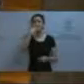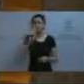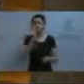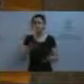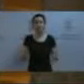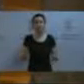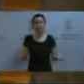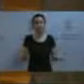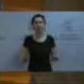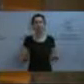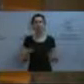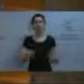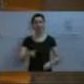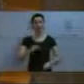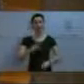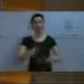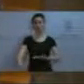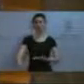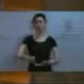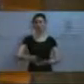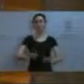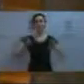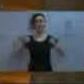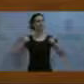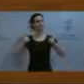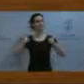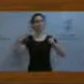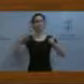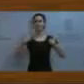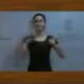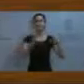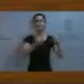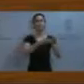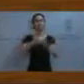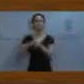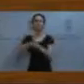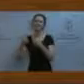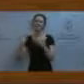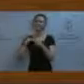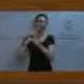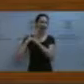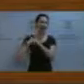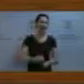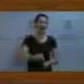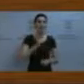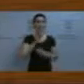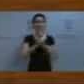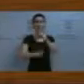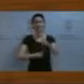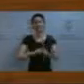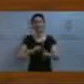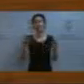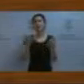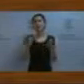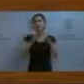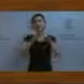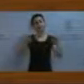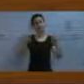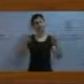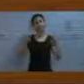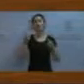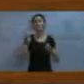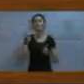no me pida mis responsabilidades, porque llevamos, a los grupos parlamentarios, años advirtiéndoles de lo que iba a pasar con SOGEPSA. Y no es solo la